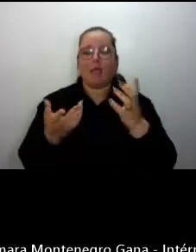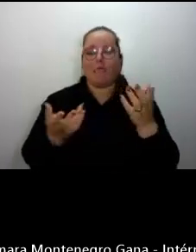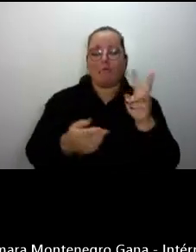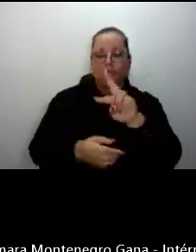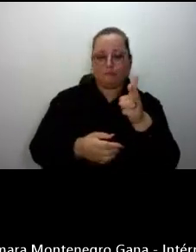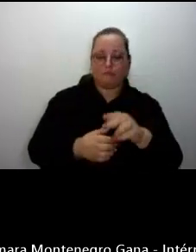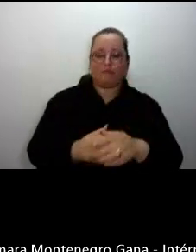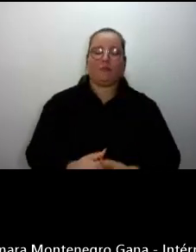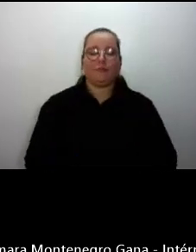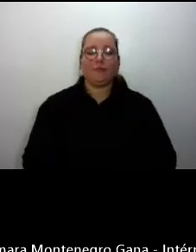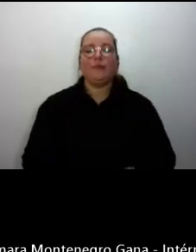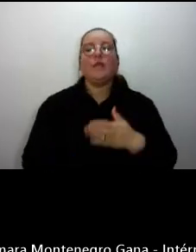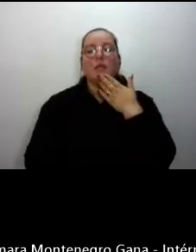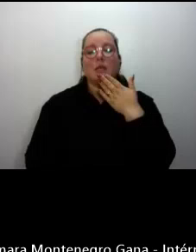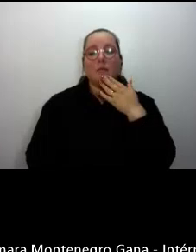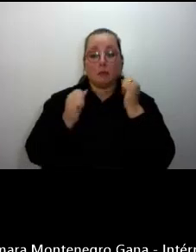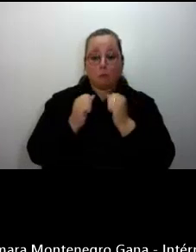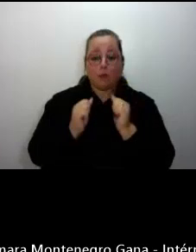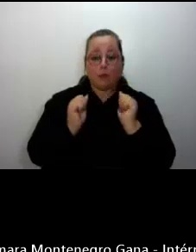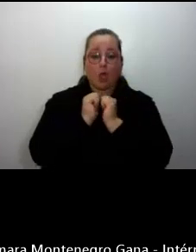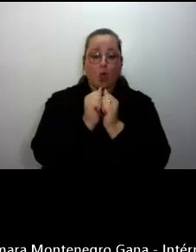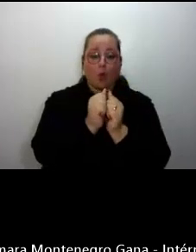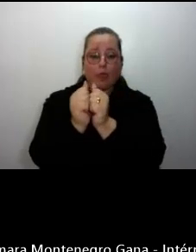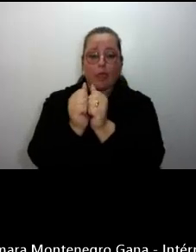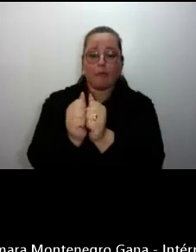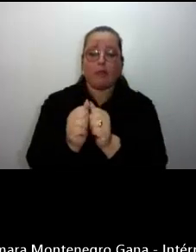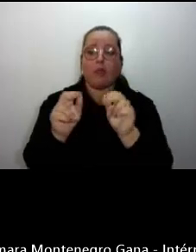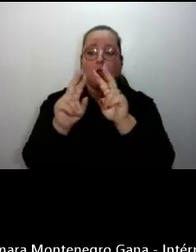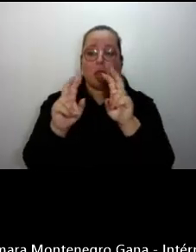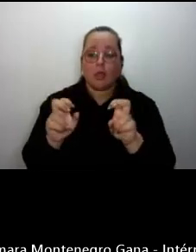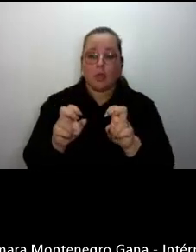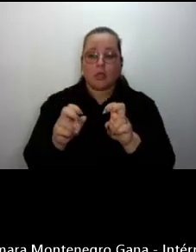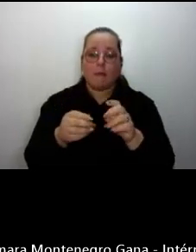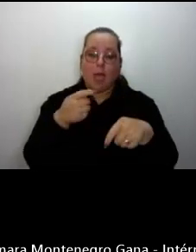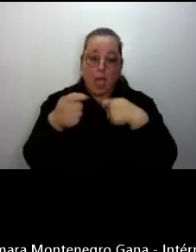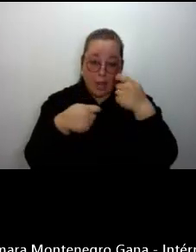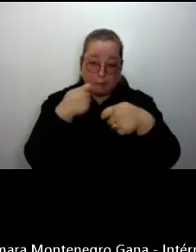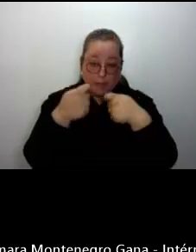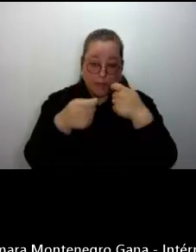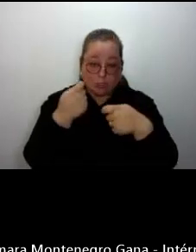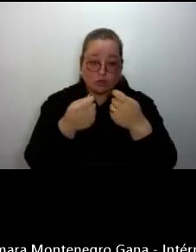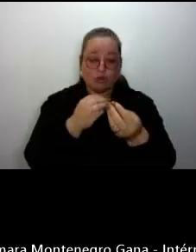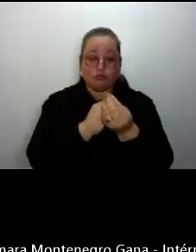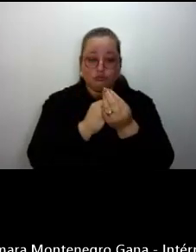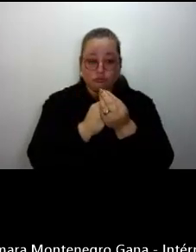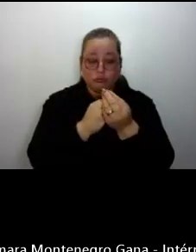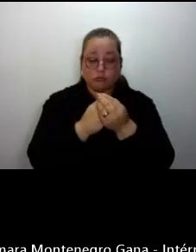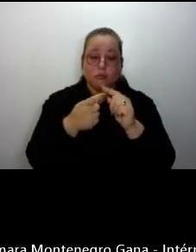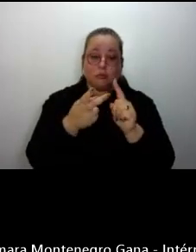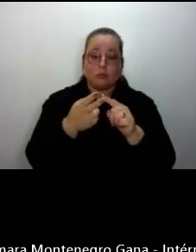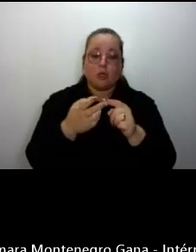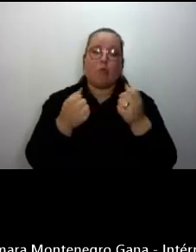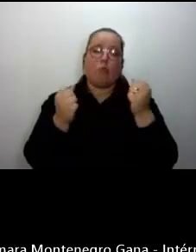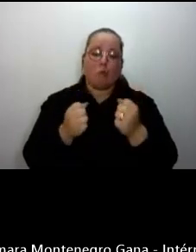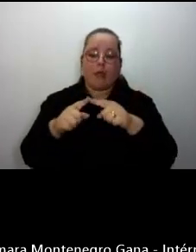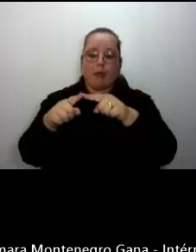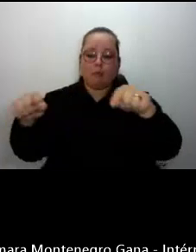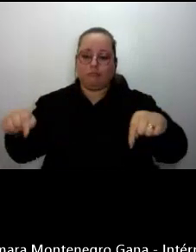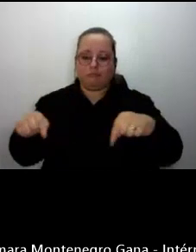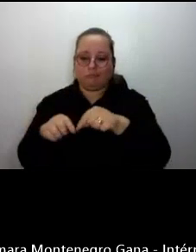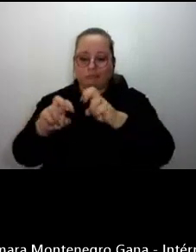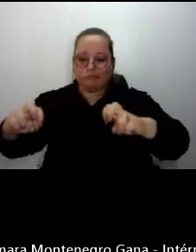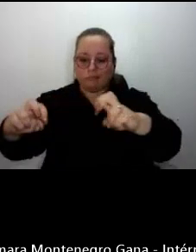¿cierto? También pueden ser acompañamientos asociados a la alimentación, puede ser alimentación, ¿cierto?, en el casino, puede ser alimentación